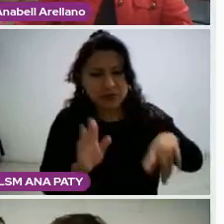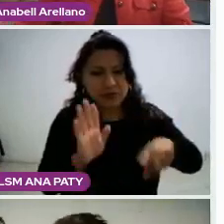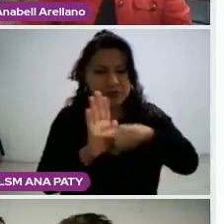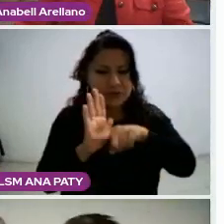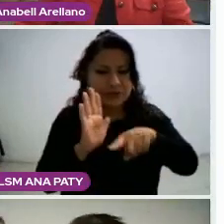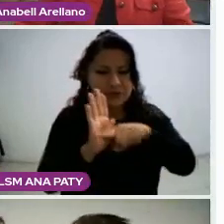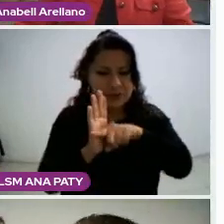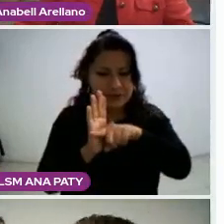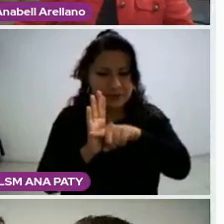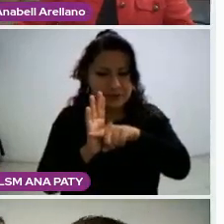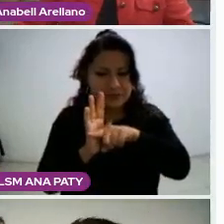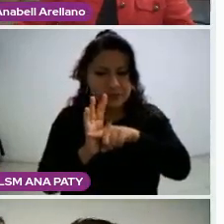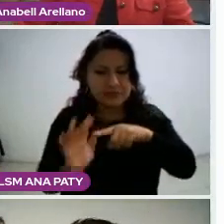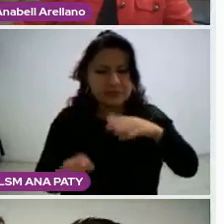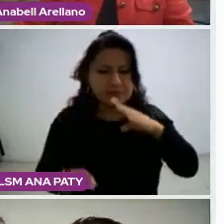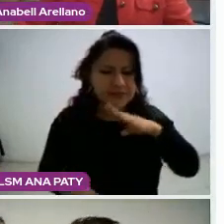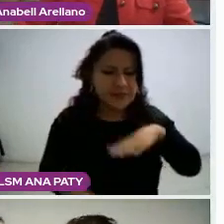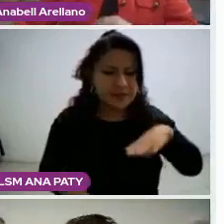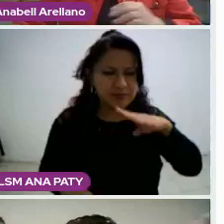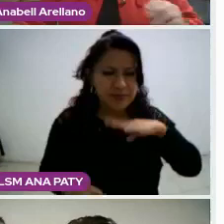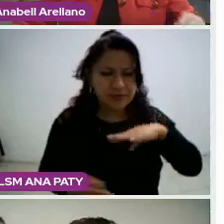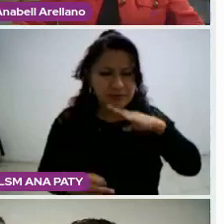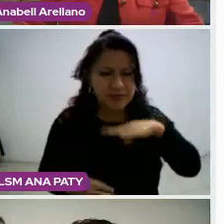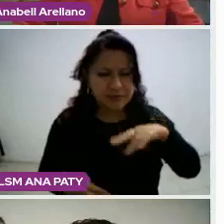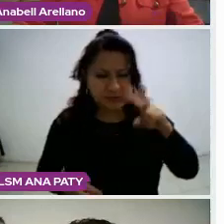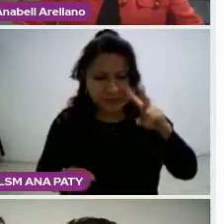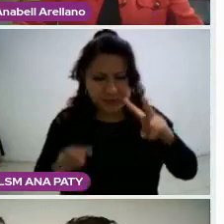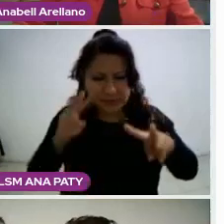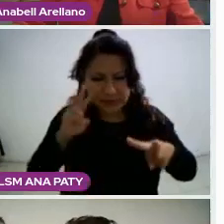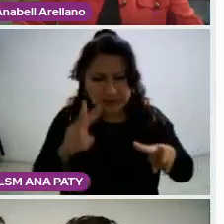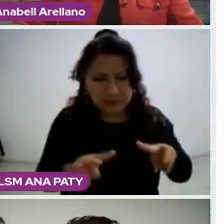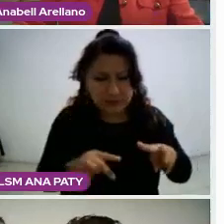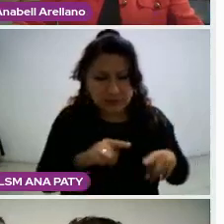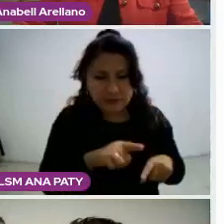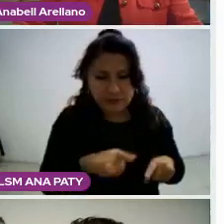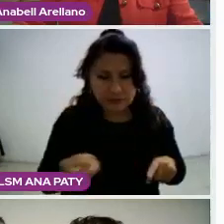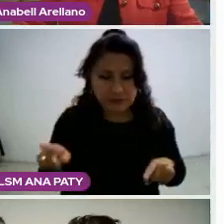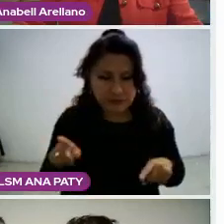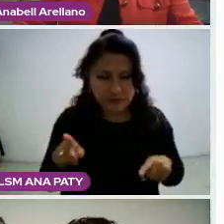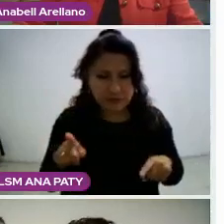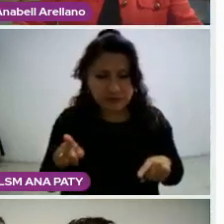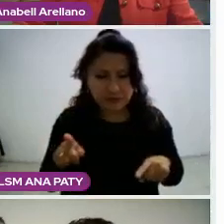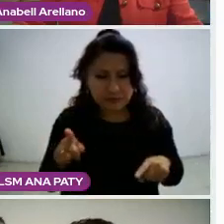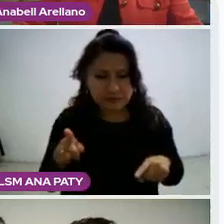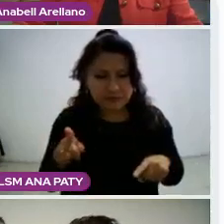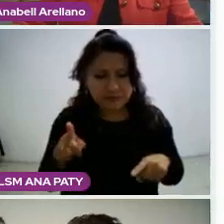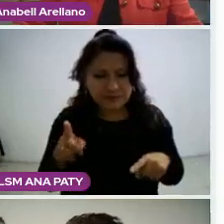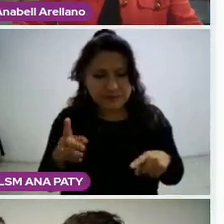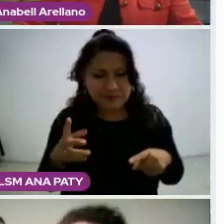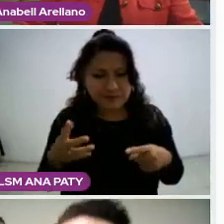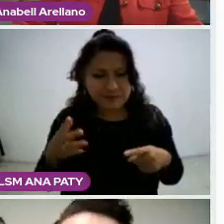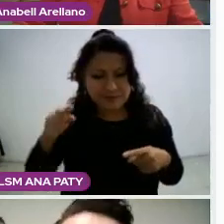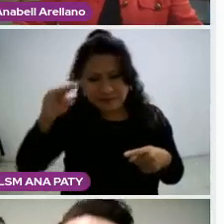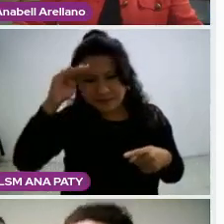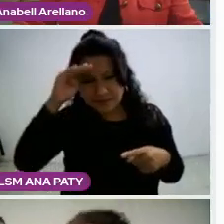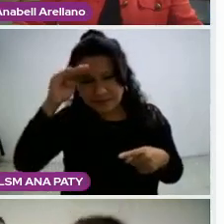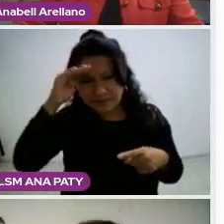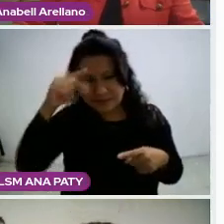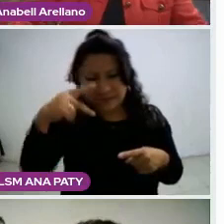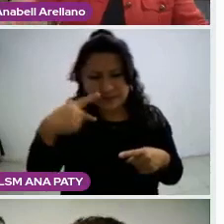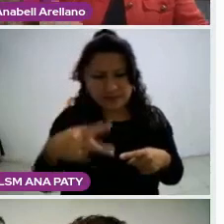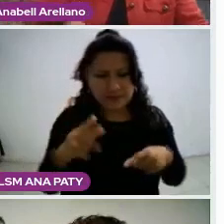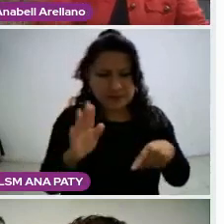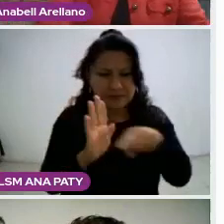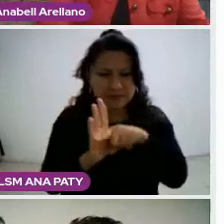esto. De verdad generan esta situación de tanta negatividad que hasta cierto punto pueden llegar a